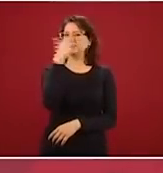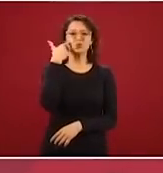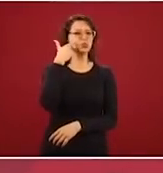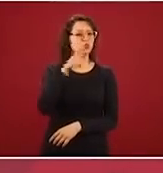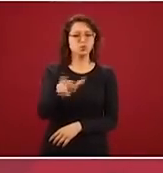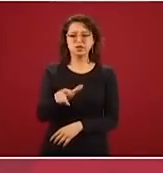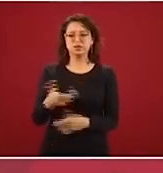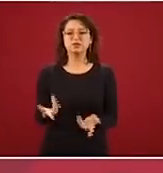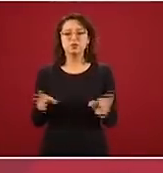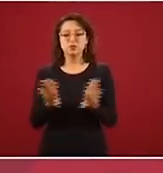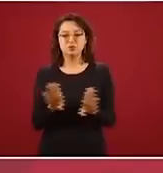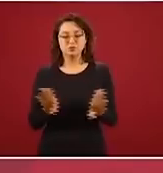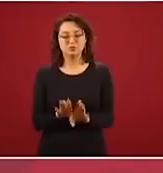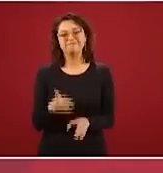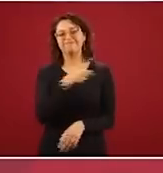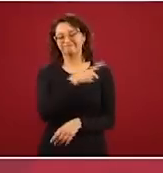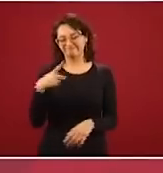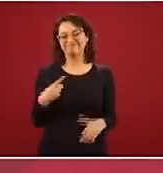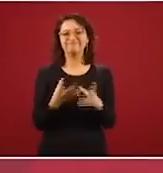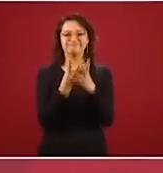Estamos resolviendo esto.